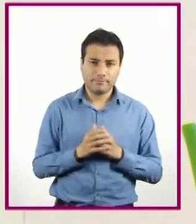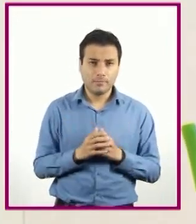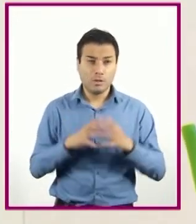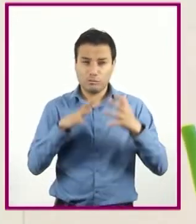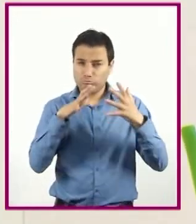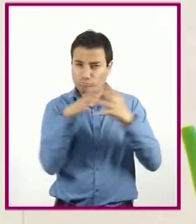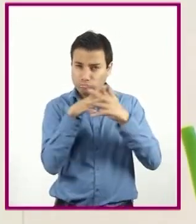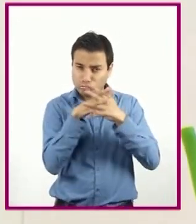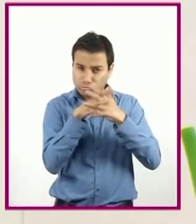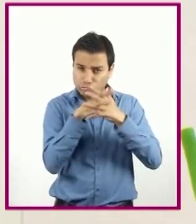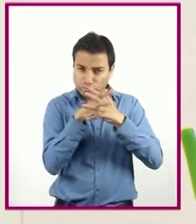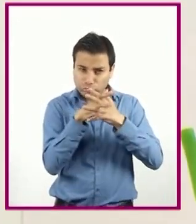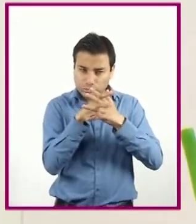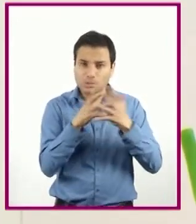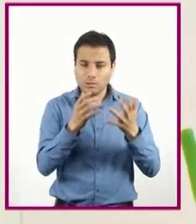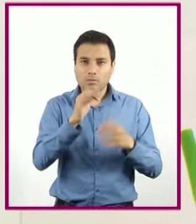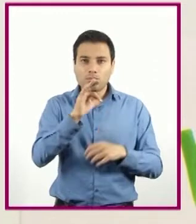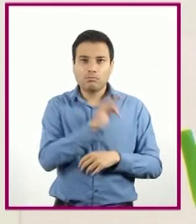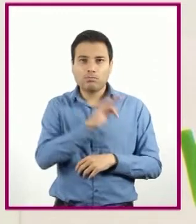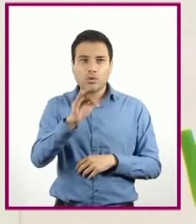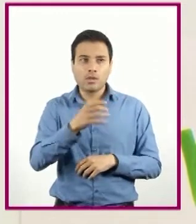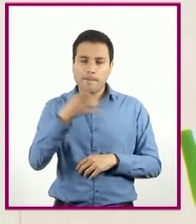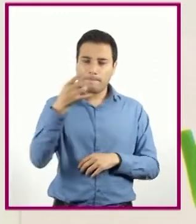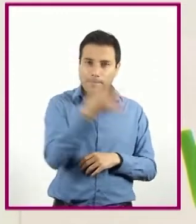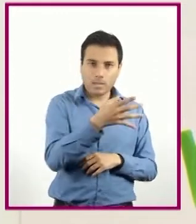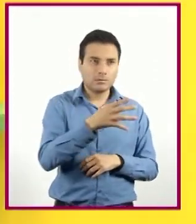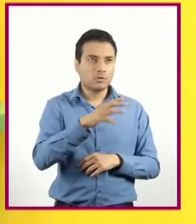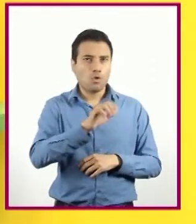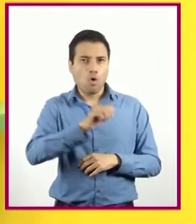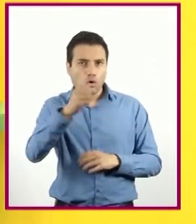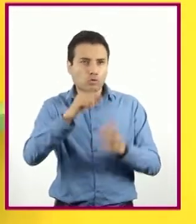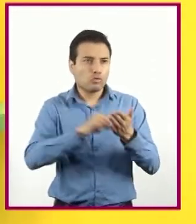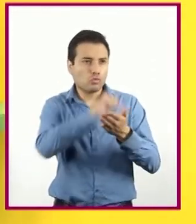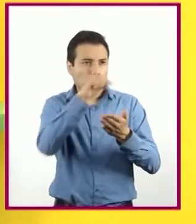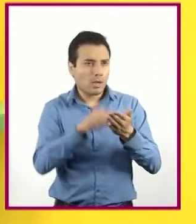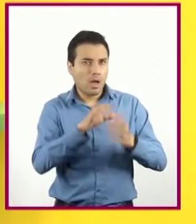guerra que se conquistaban las rutas comerciales.